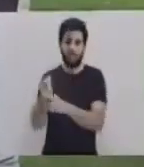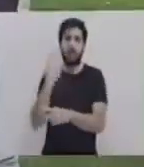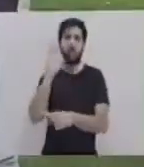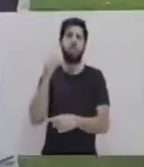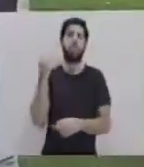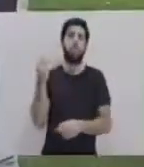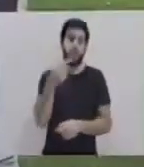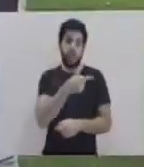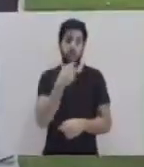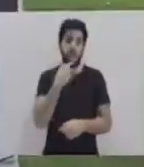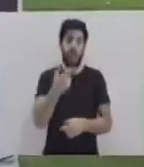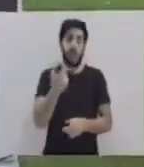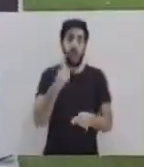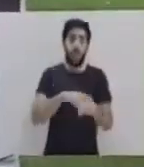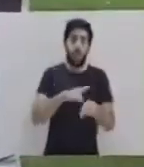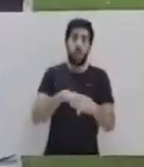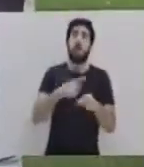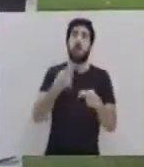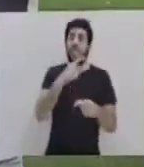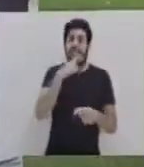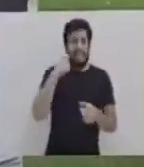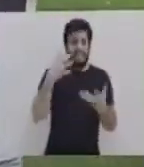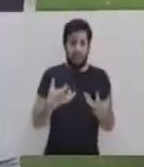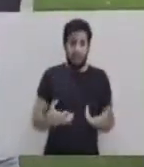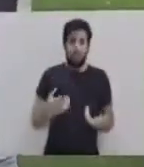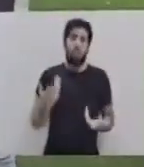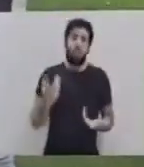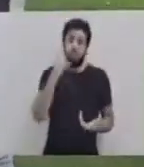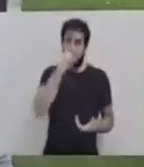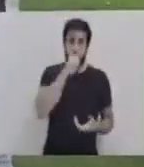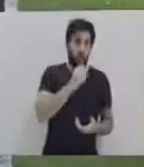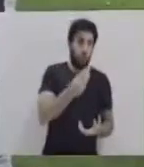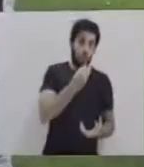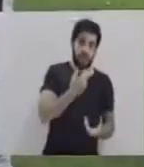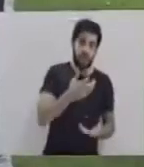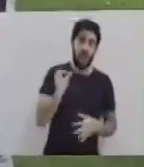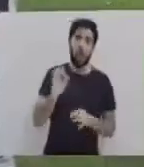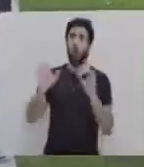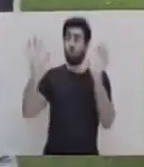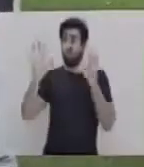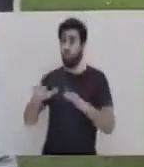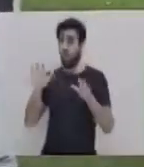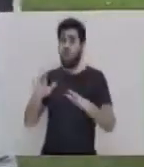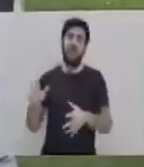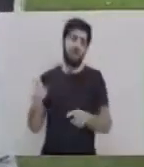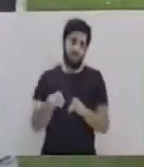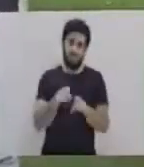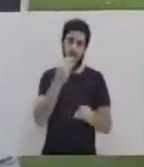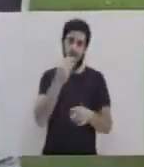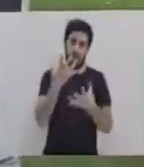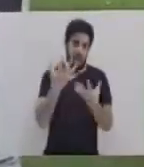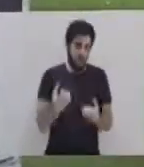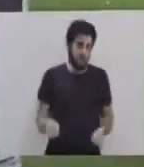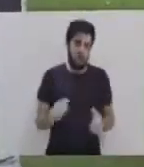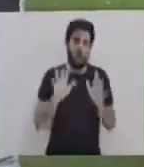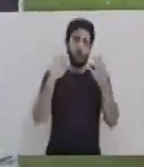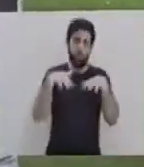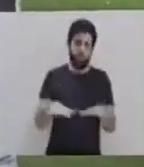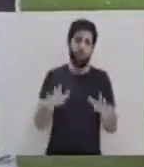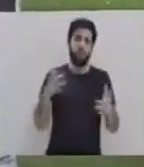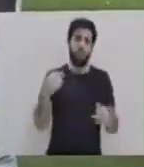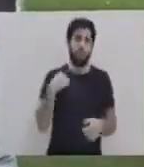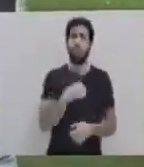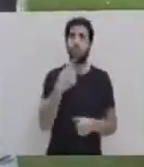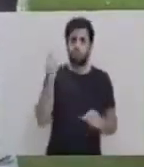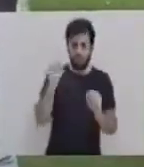pues como usted dice, en el momento pues hay sequía, en el momento pues hay más lluvia de lo normal y eso pues puede llegar también a afectarnos